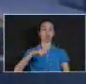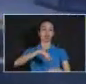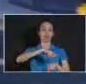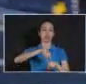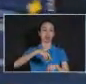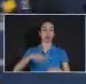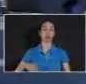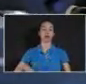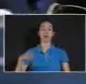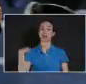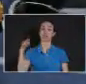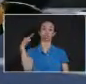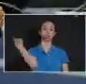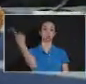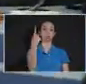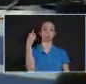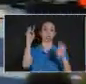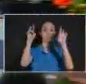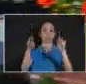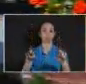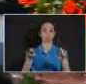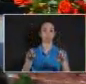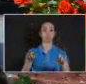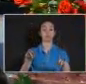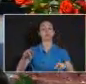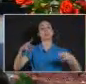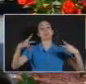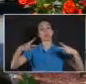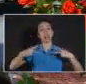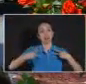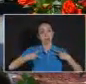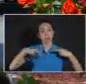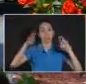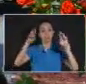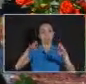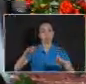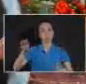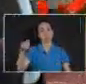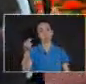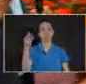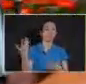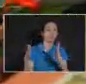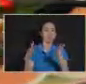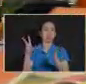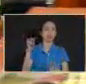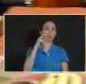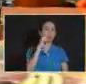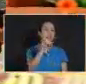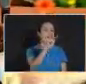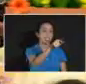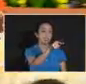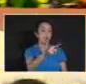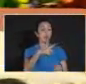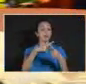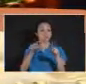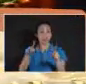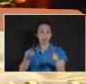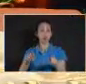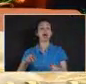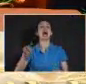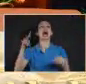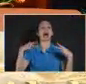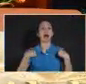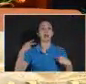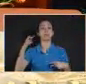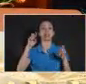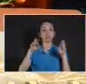Y entonces la gente, va a haber gente que no le pone coco a eso, pero va a haber gente que sí anda buscando en qué tropezarse y va a decir, ahí